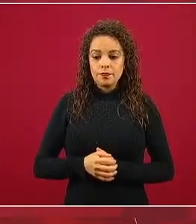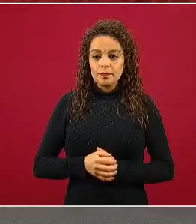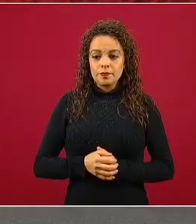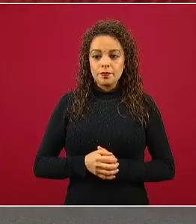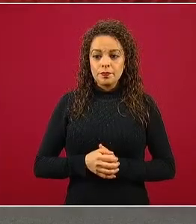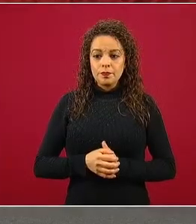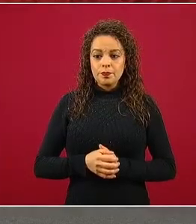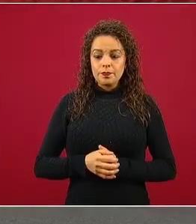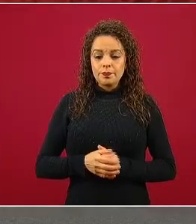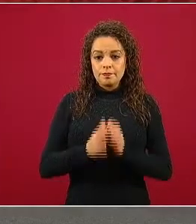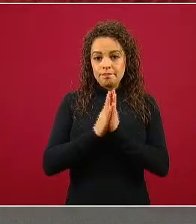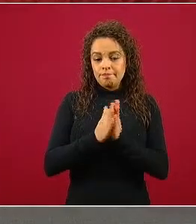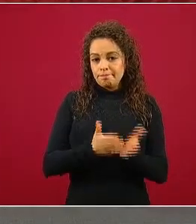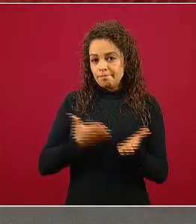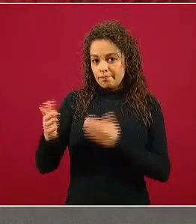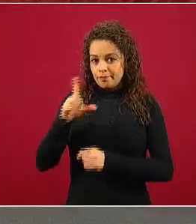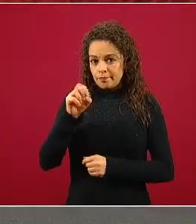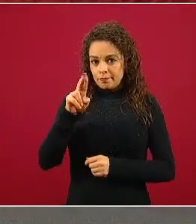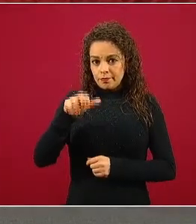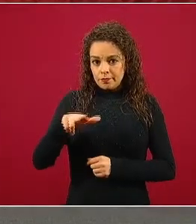Por favor, Lorena.